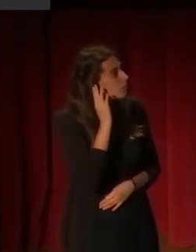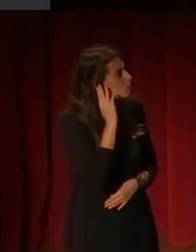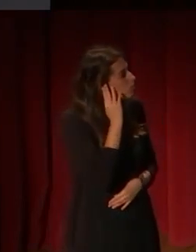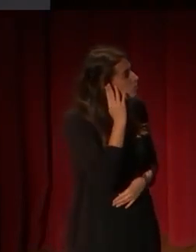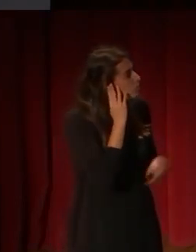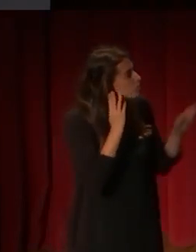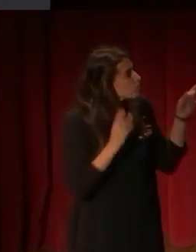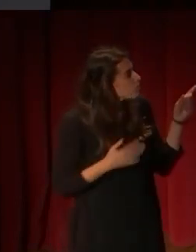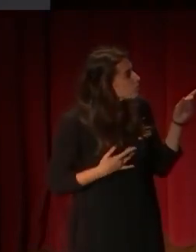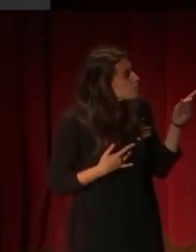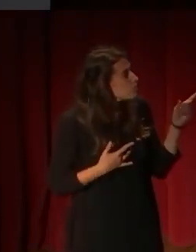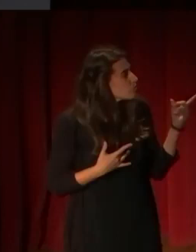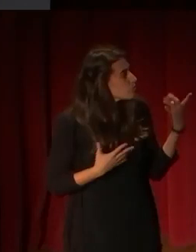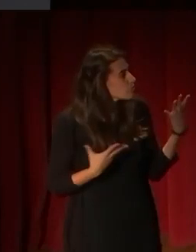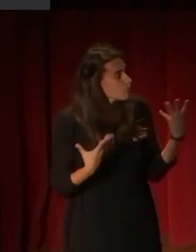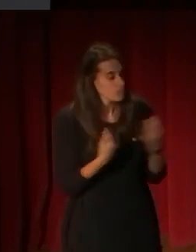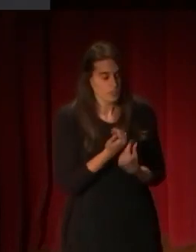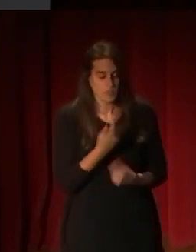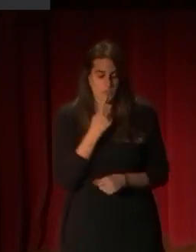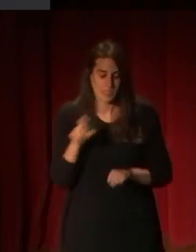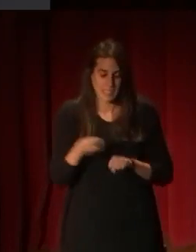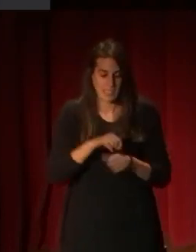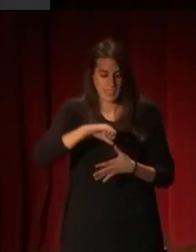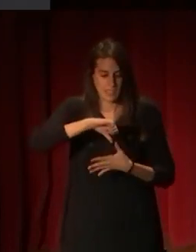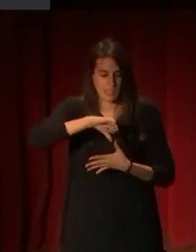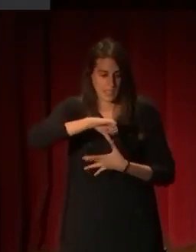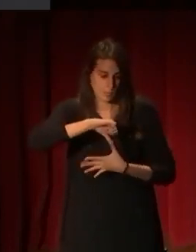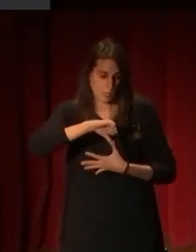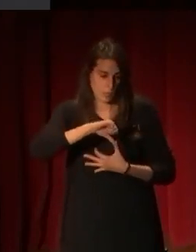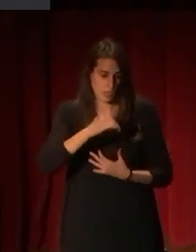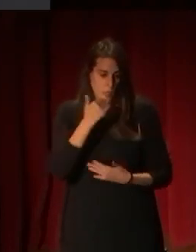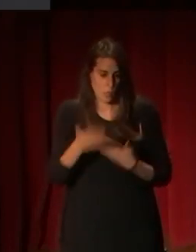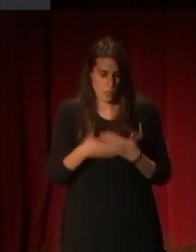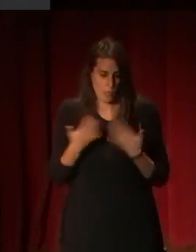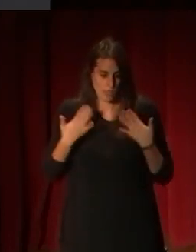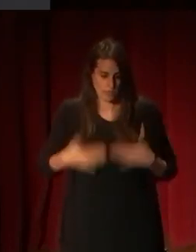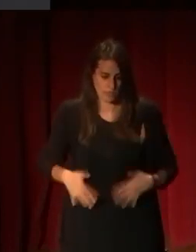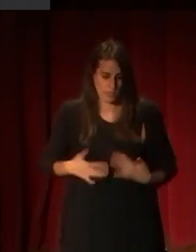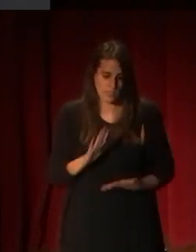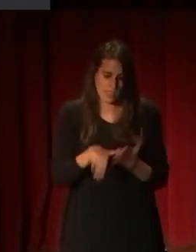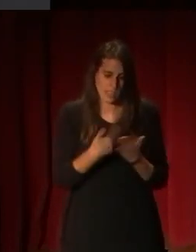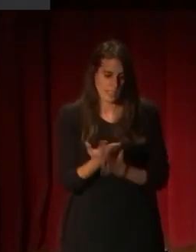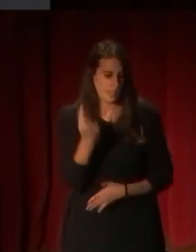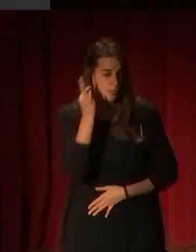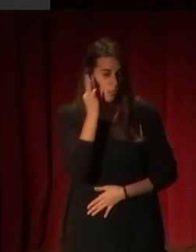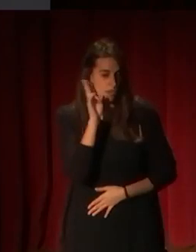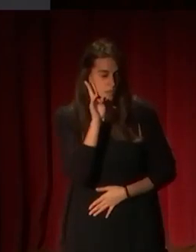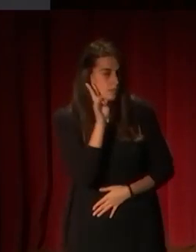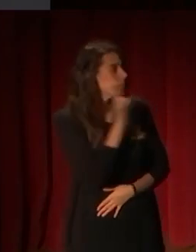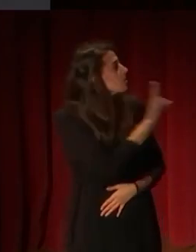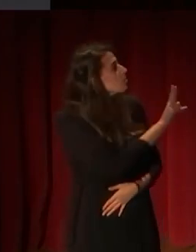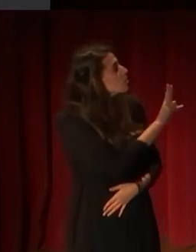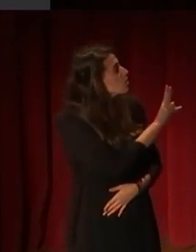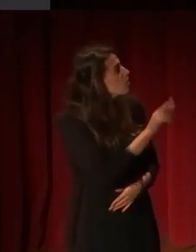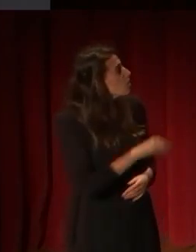eco muy hispanoamericano en la moda de los personajes sobre todo la figura femenina sobre esta hidra de las siete